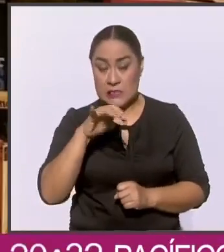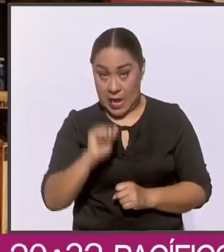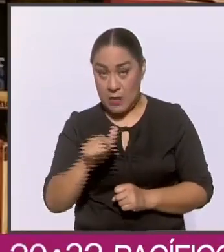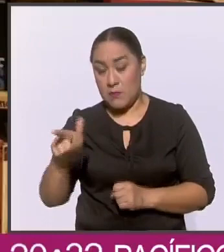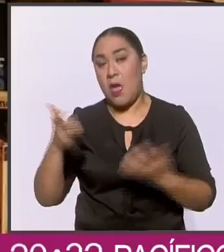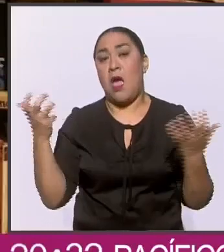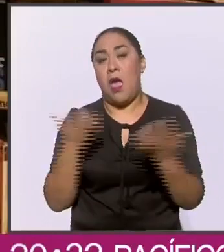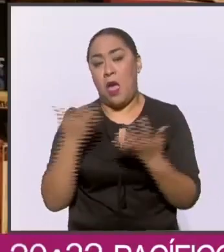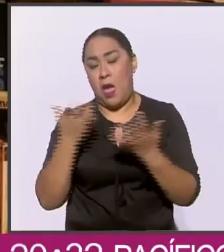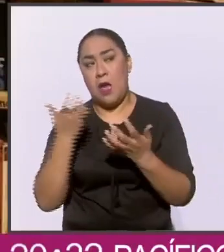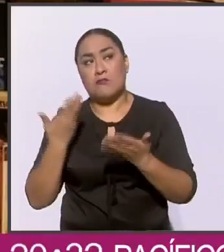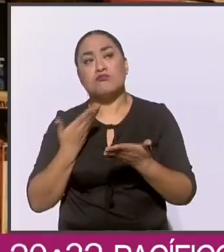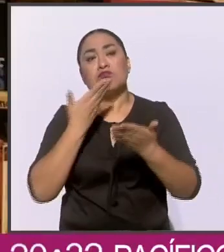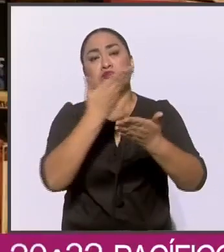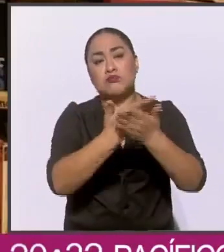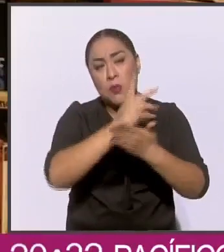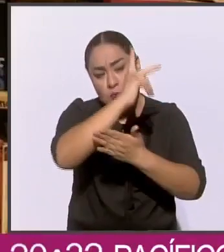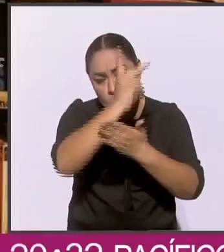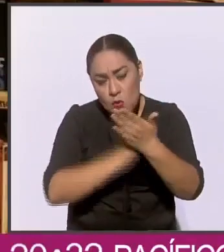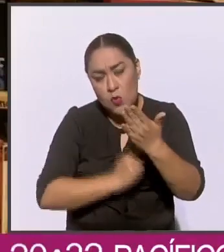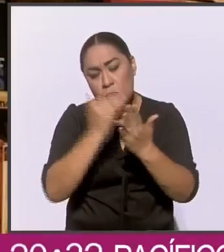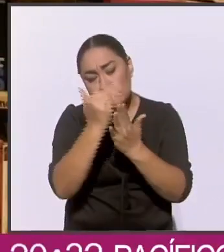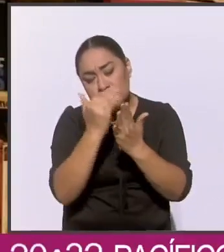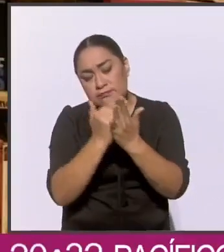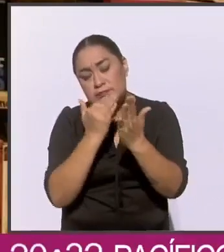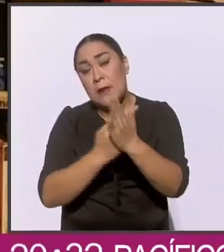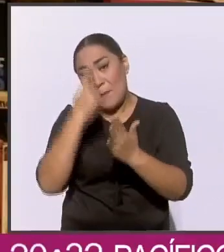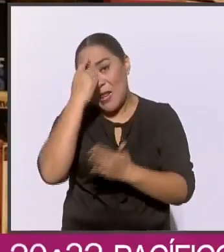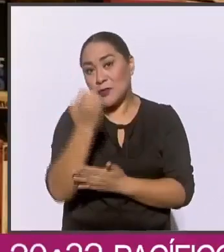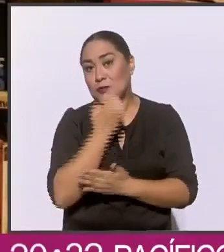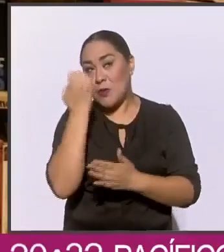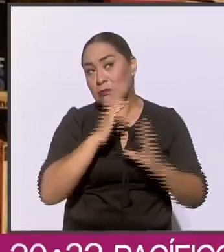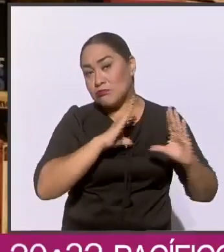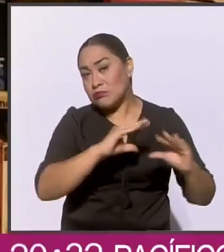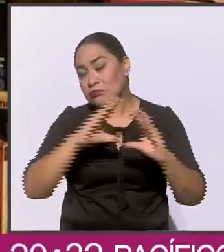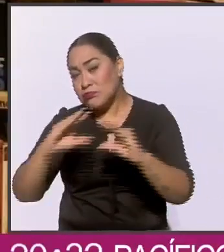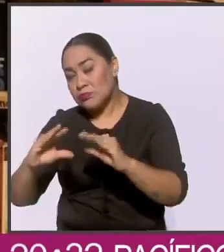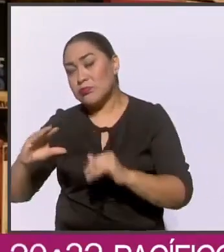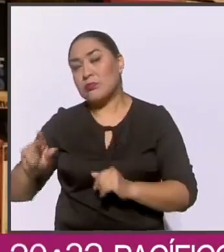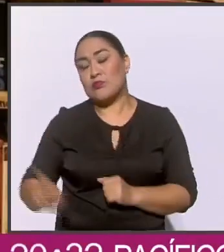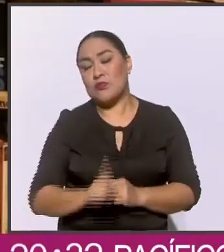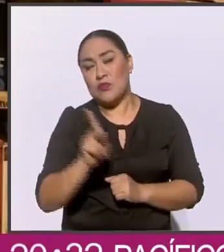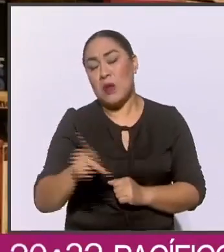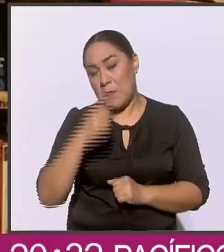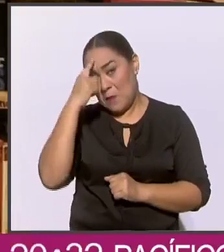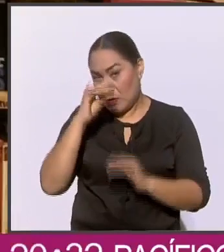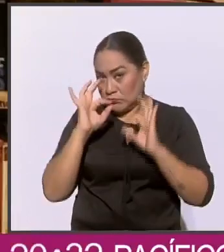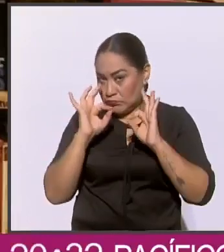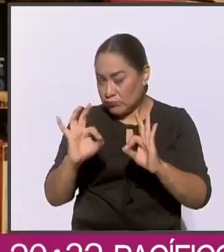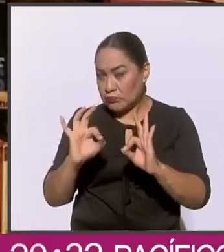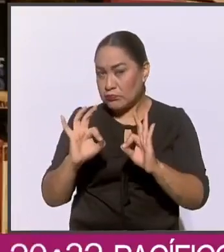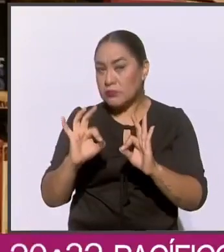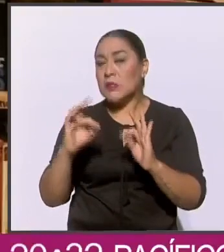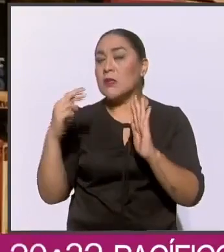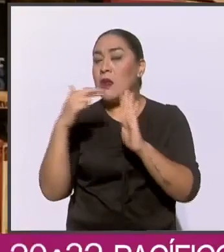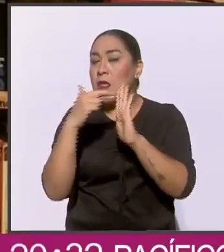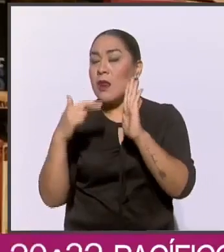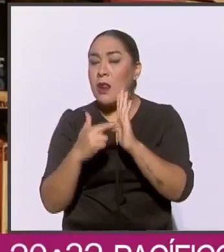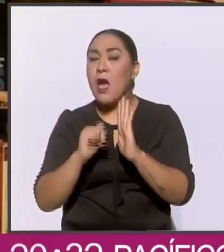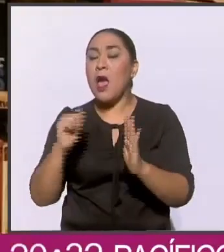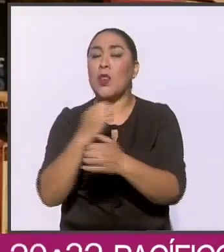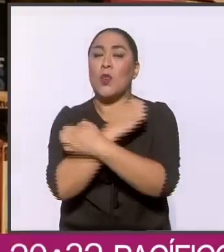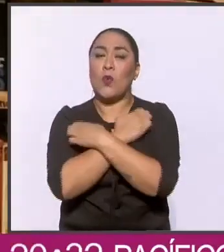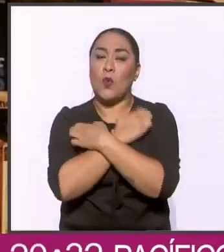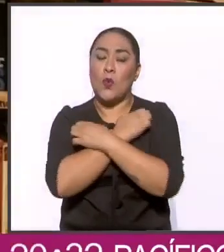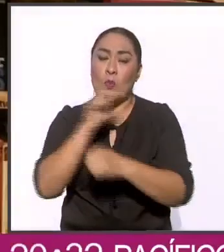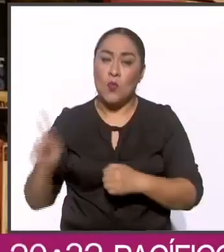presentó un amplio programa de educación pública para concretar los principios de la educación socialista. Debía